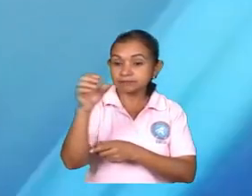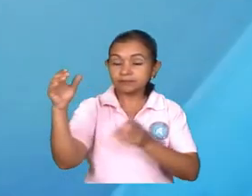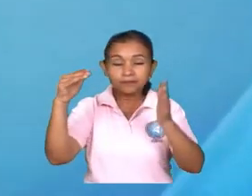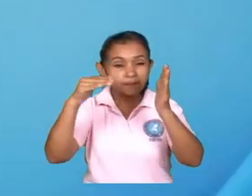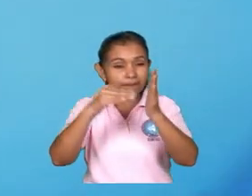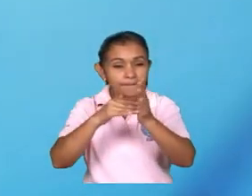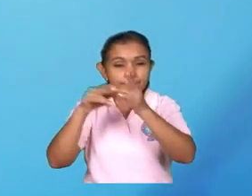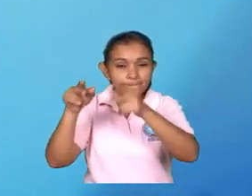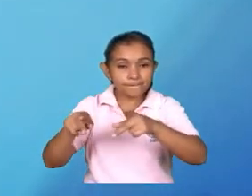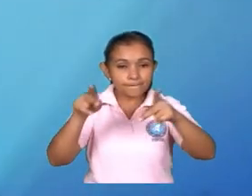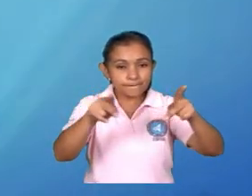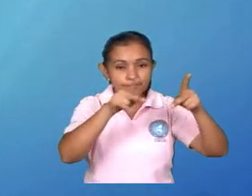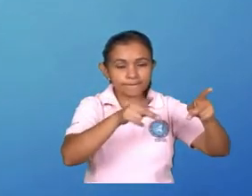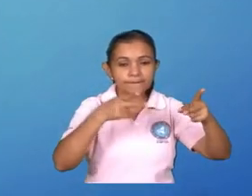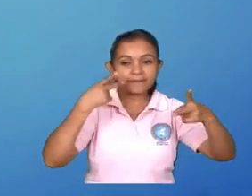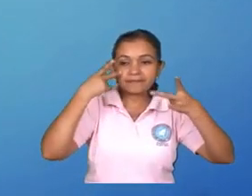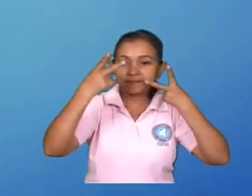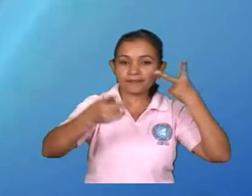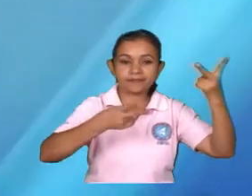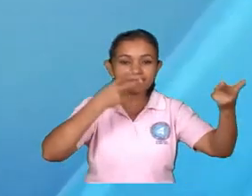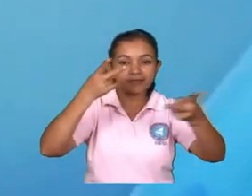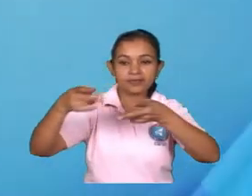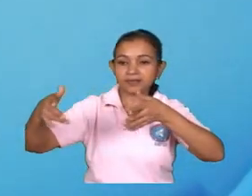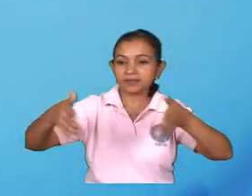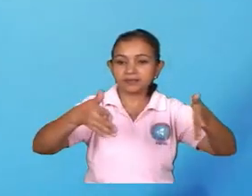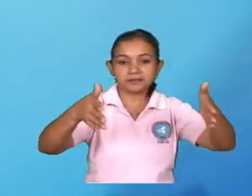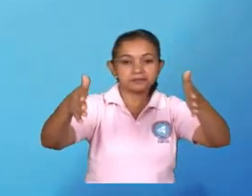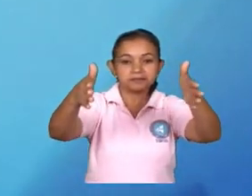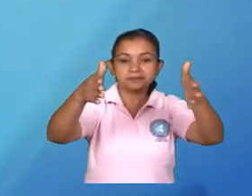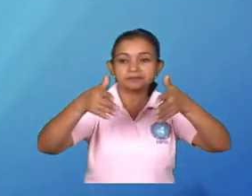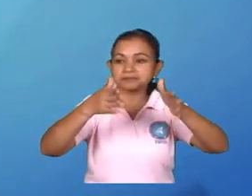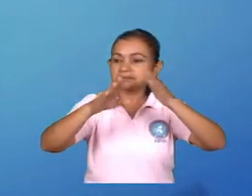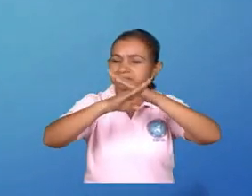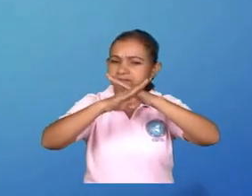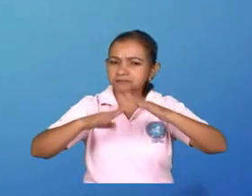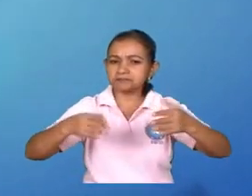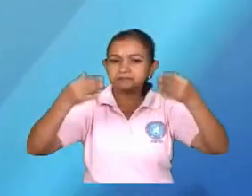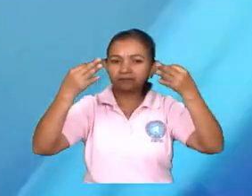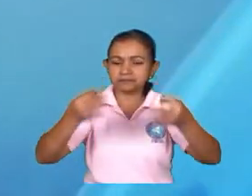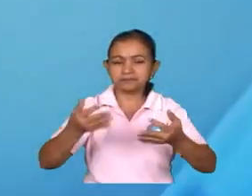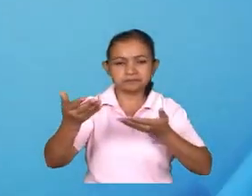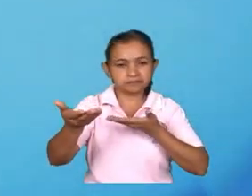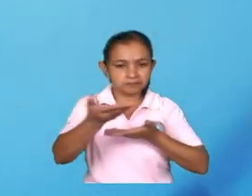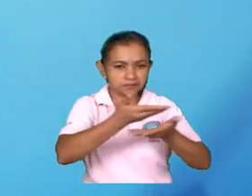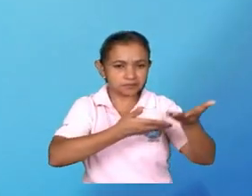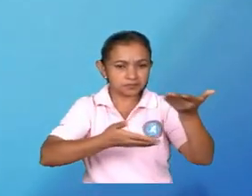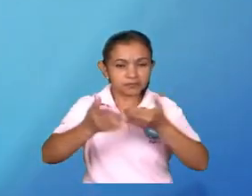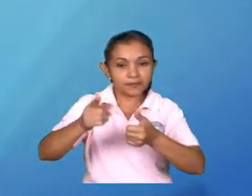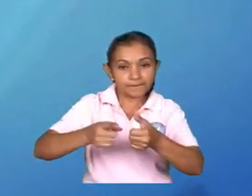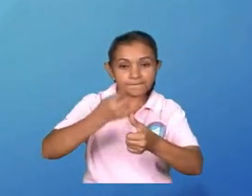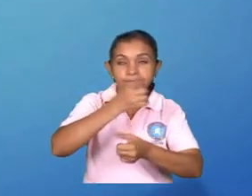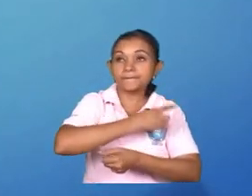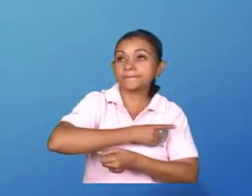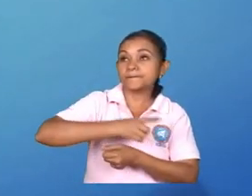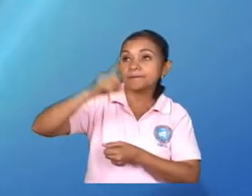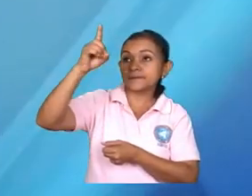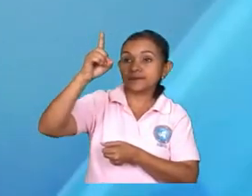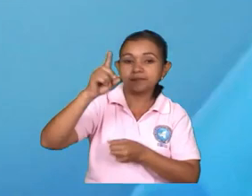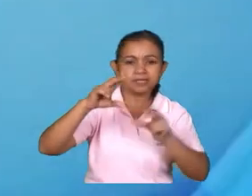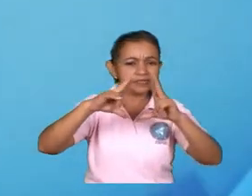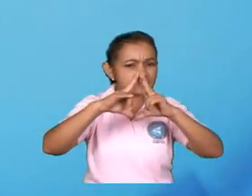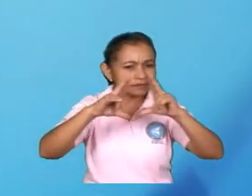hermanos desplazándose con seguridad, con tranquilidad, con confianza, primero en Dios, por todo el